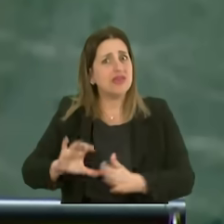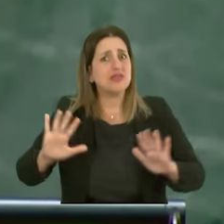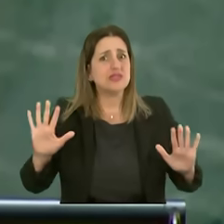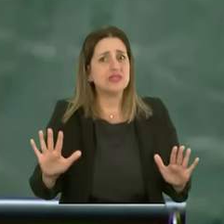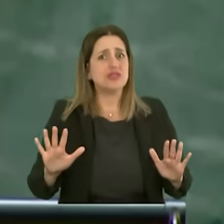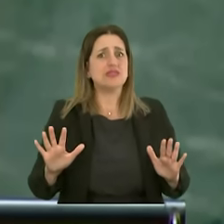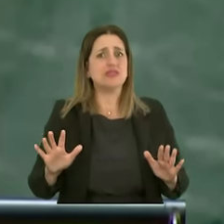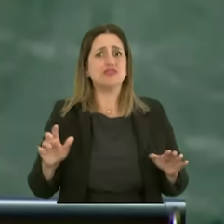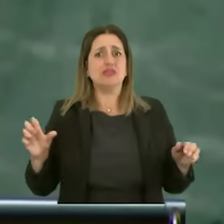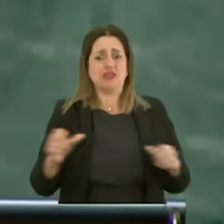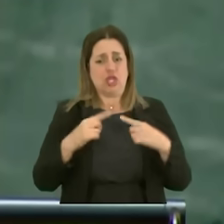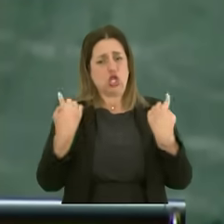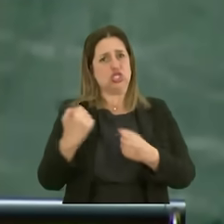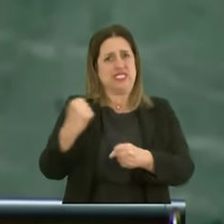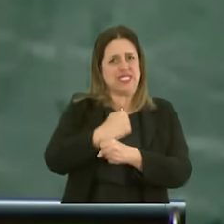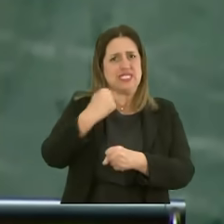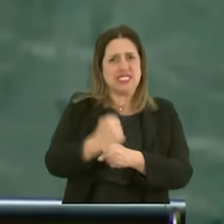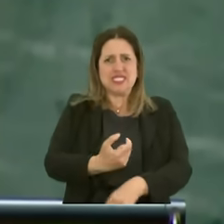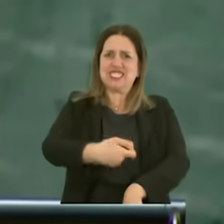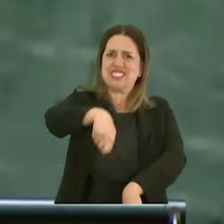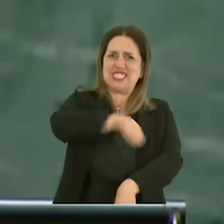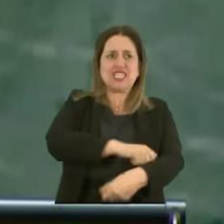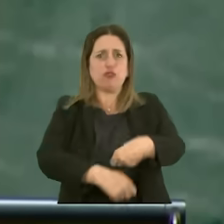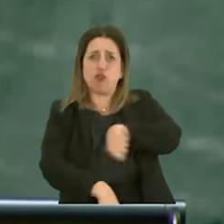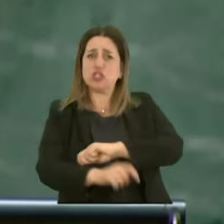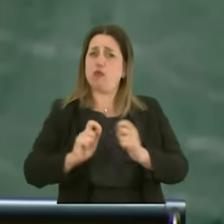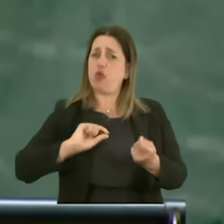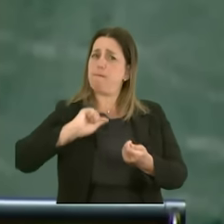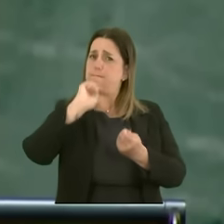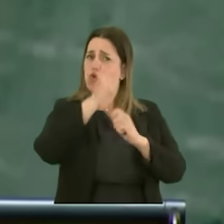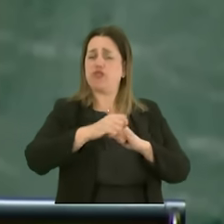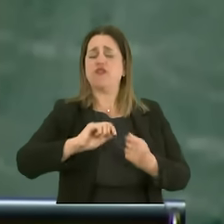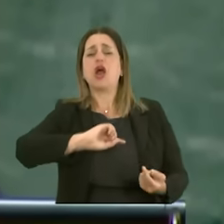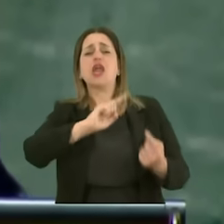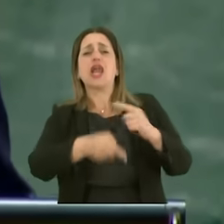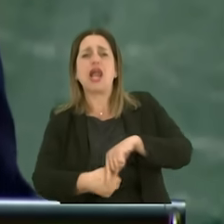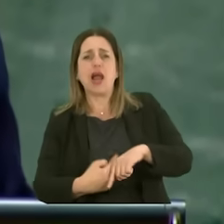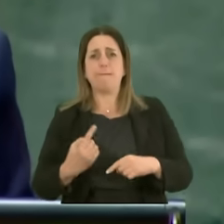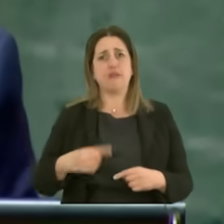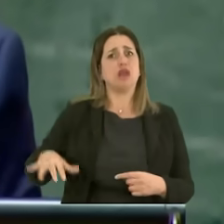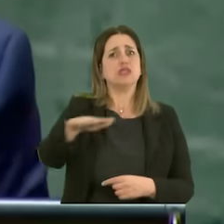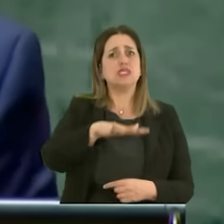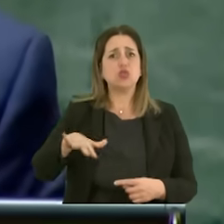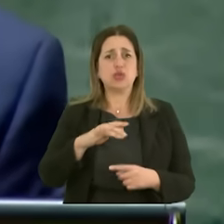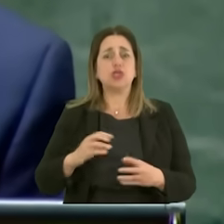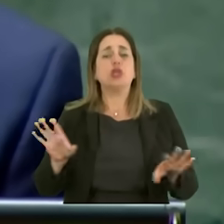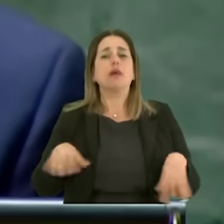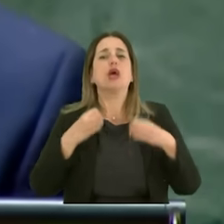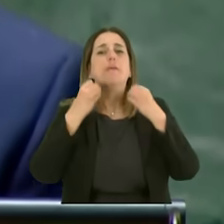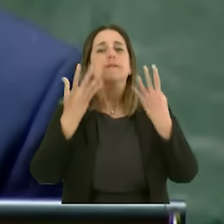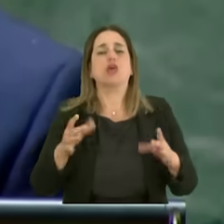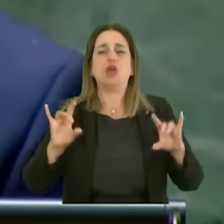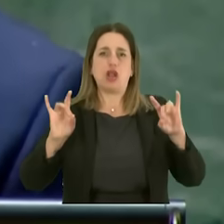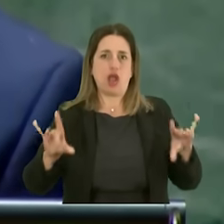países que estamos haciendo un enorme esfuerzo por revertir procesos y al mismo tiempo regenerar el